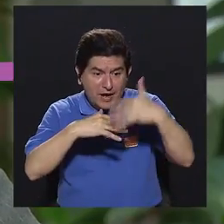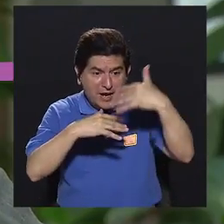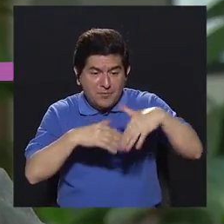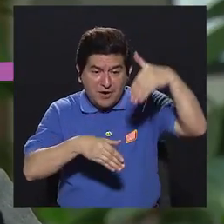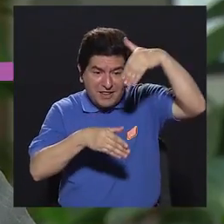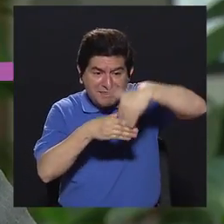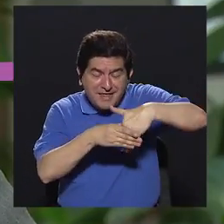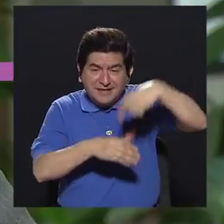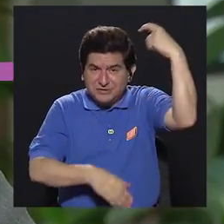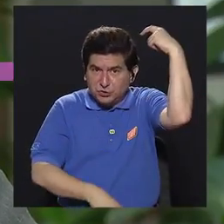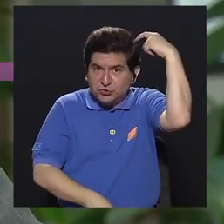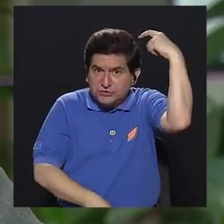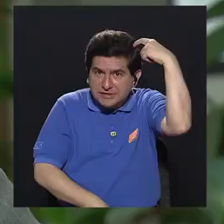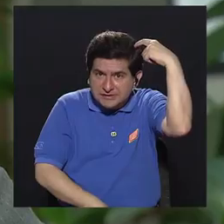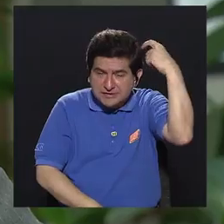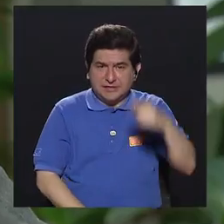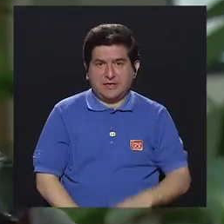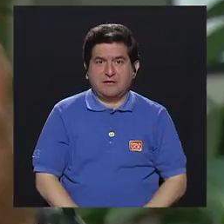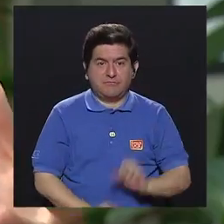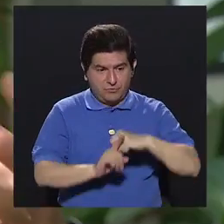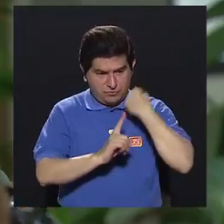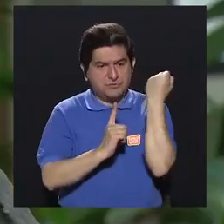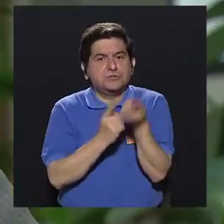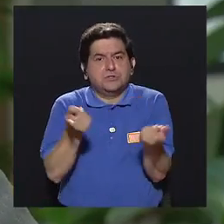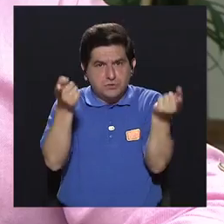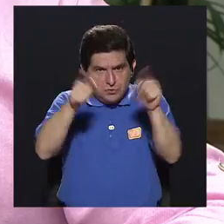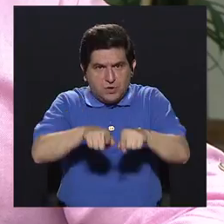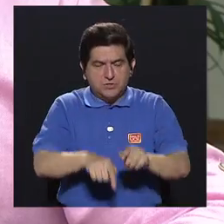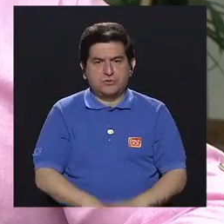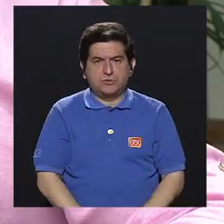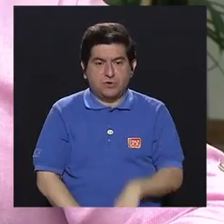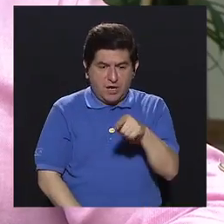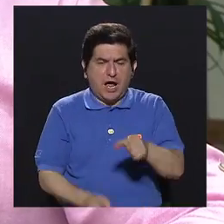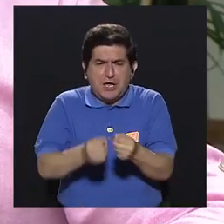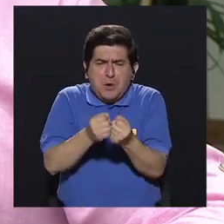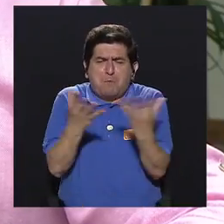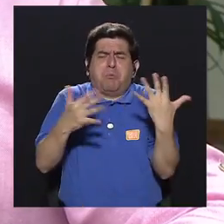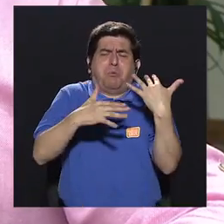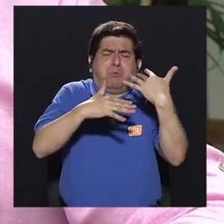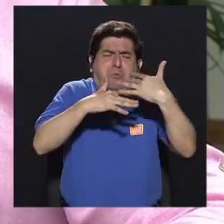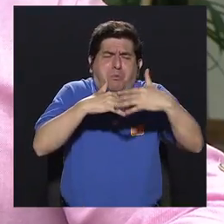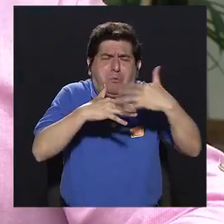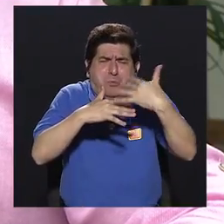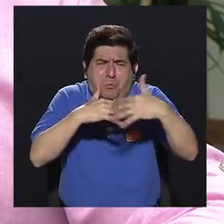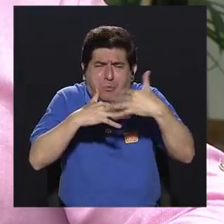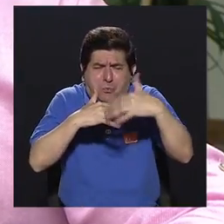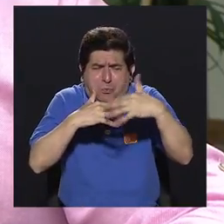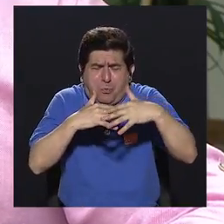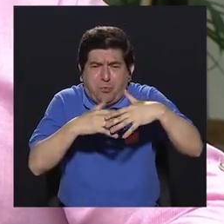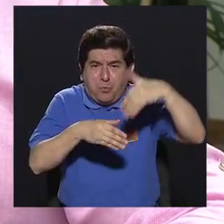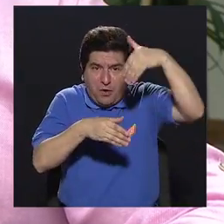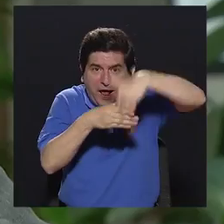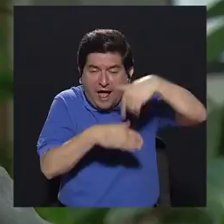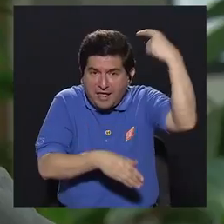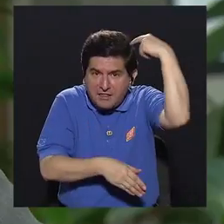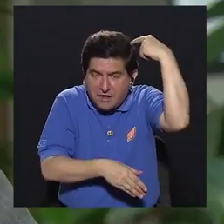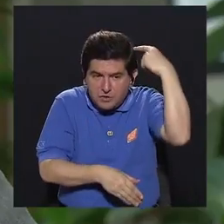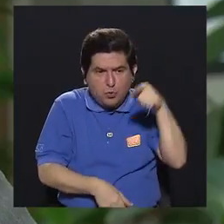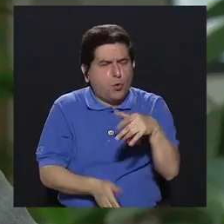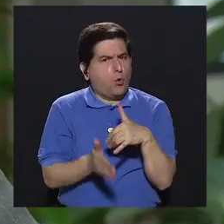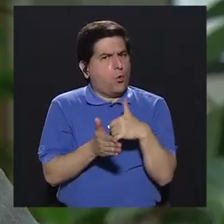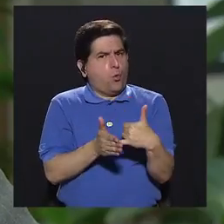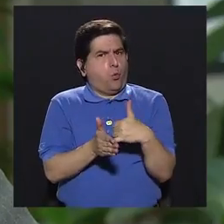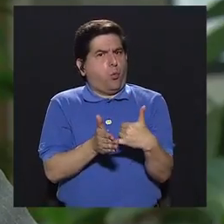hemorragia intracraneana cuando son precisamente estos, que se rompe el vaso, hay una hemorragia dentro del cerebro, entonces son